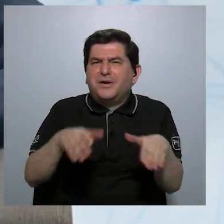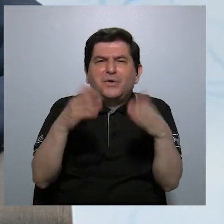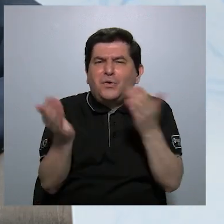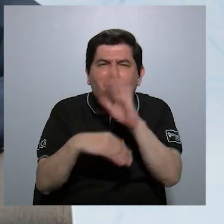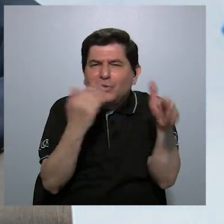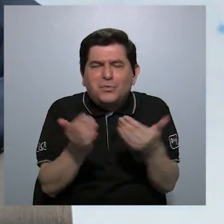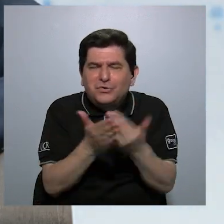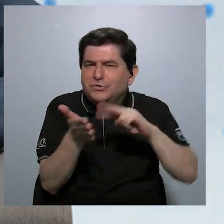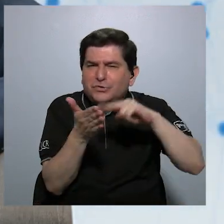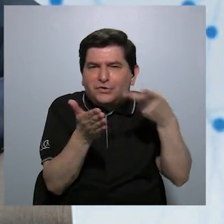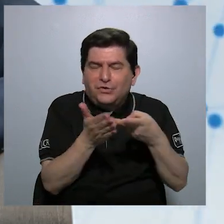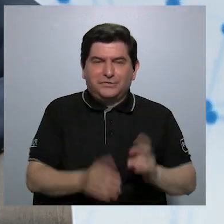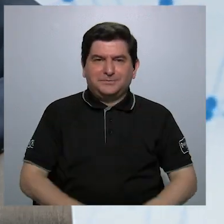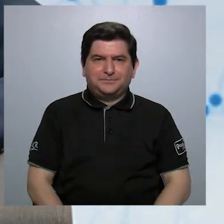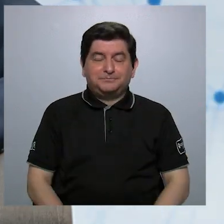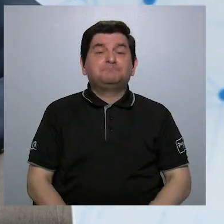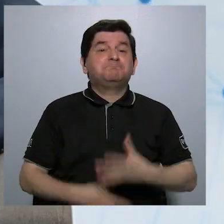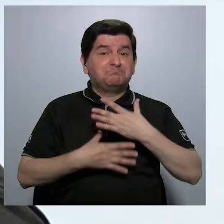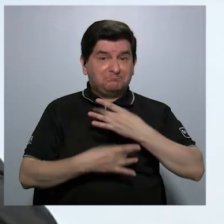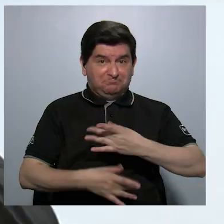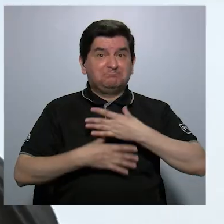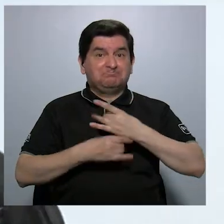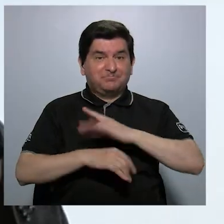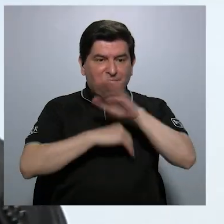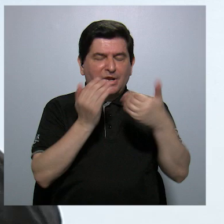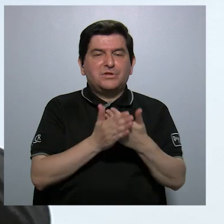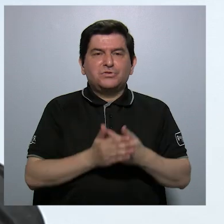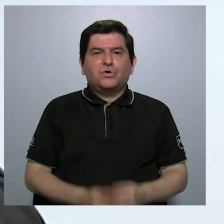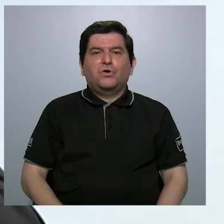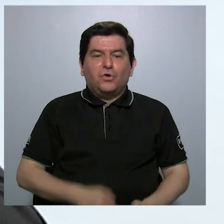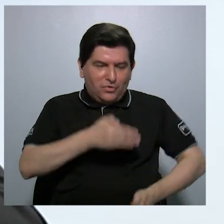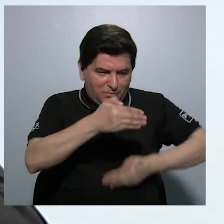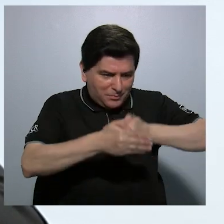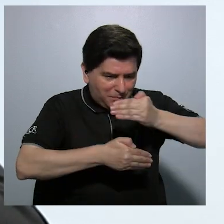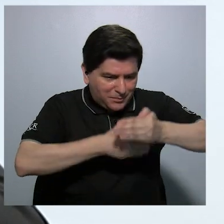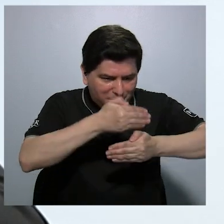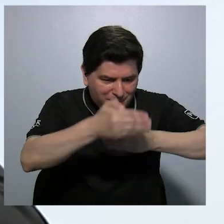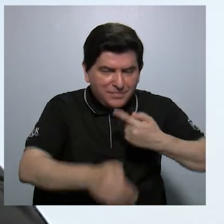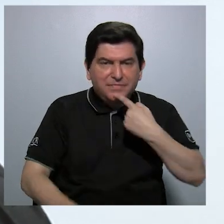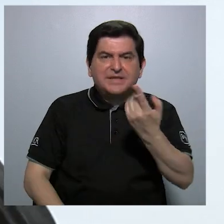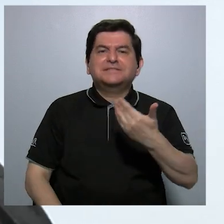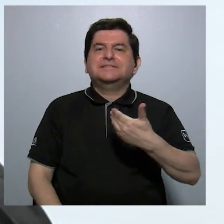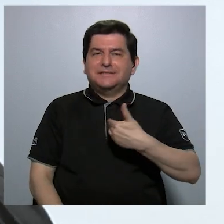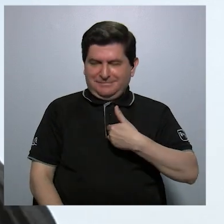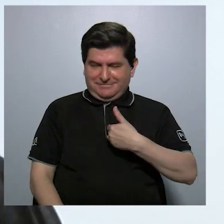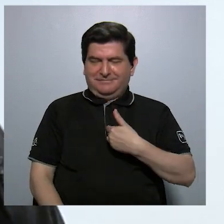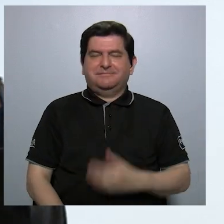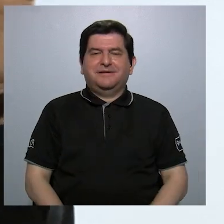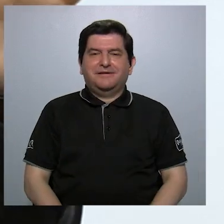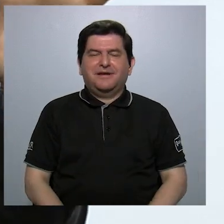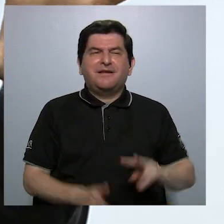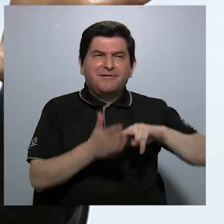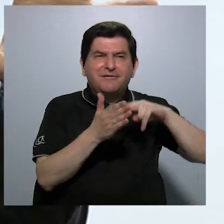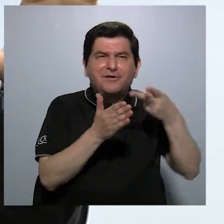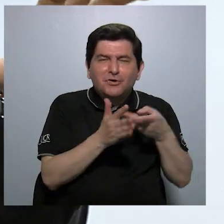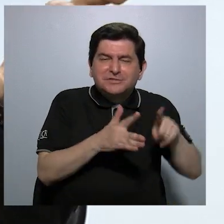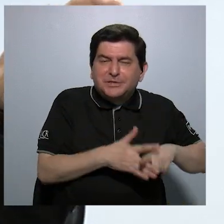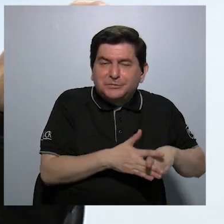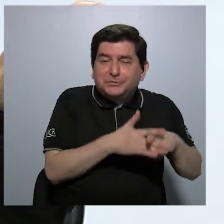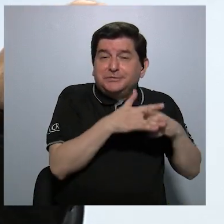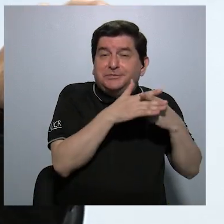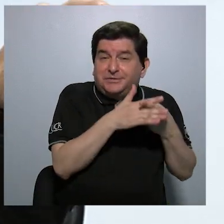visualizar nosotros todos estos conceptos? Sí, es muy interesante ver toda la línea de proceso, porque podemos decir que tenemos los